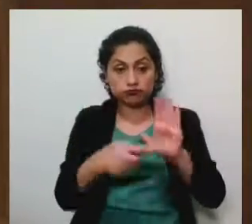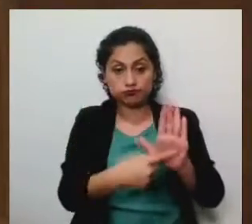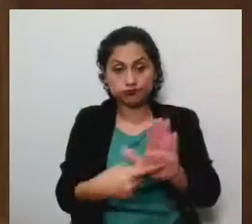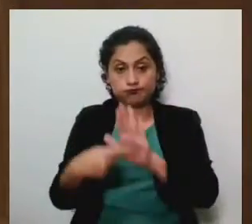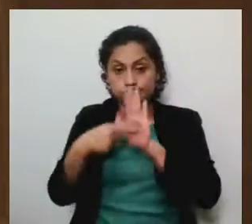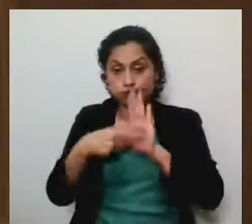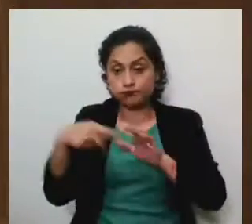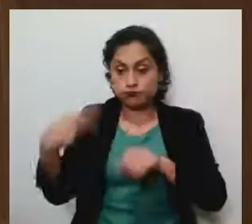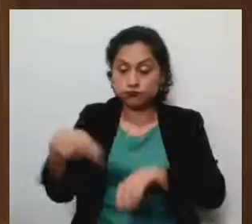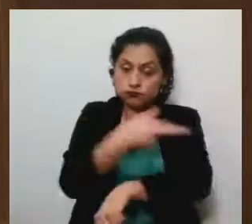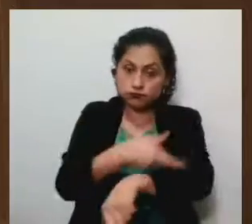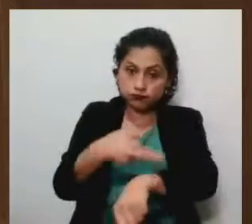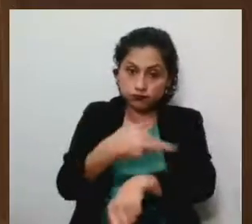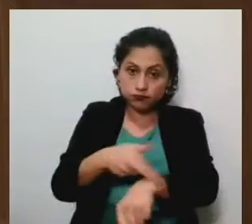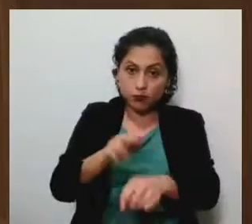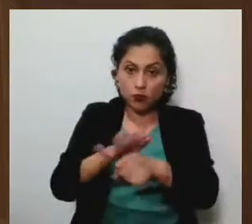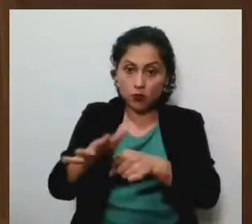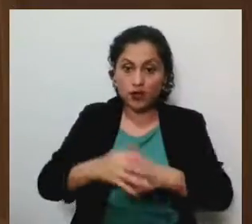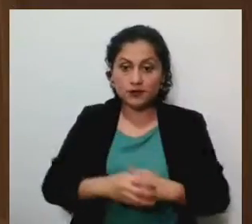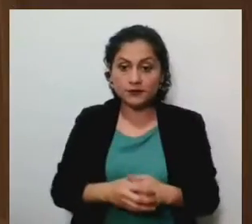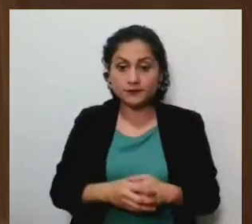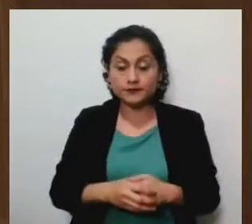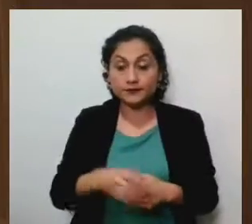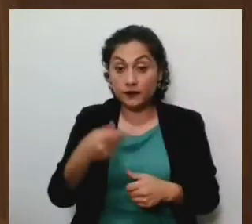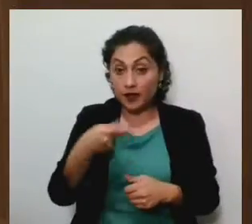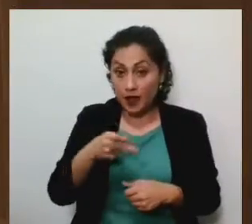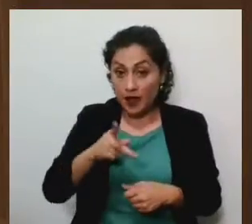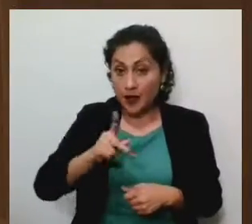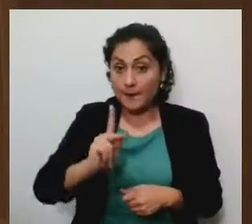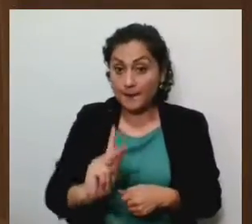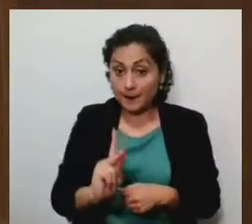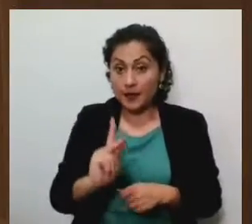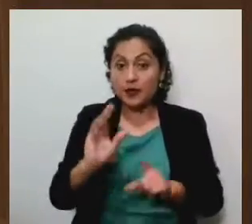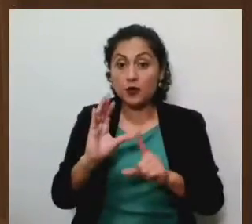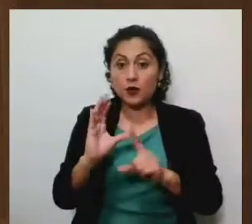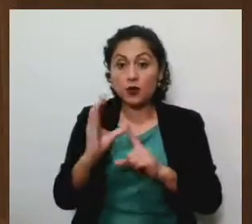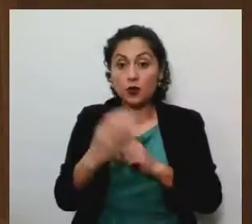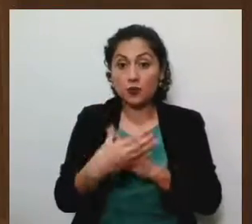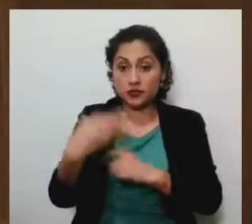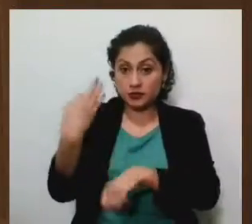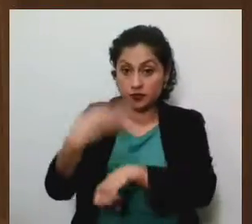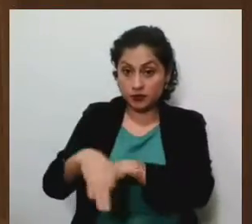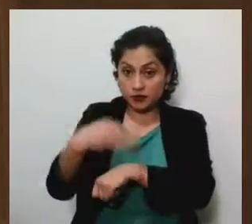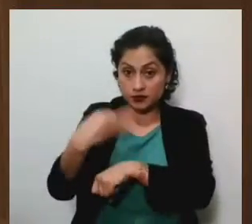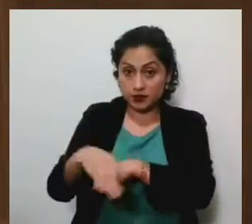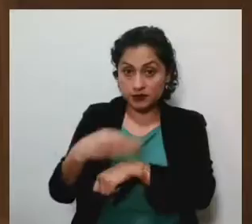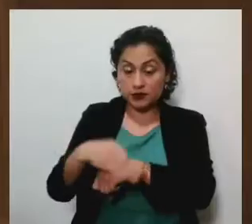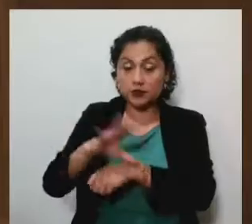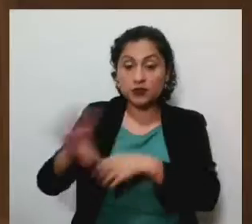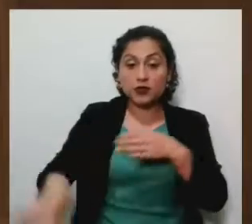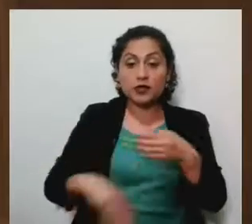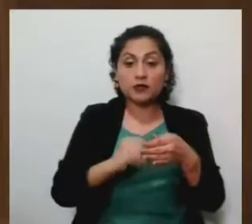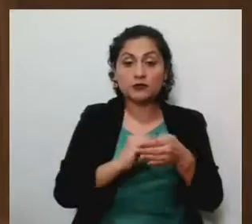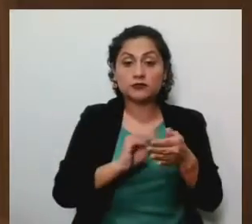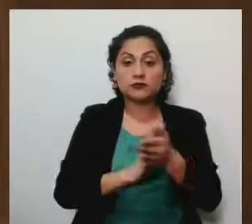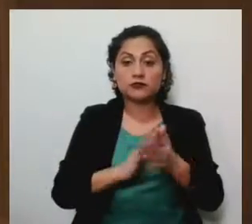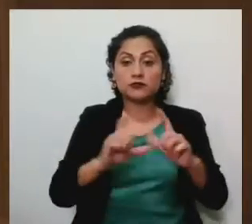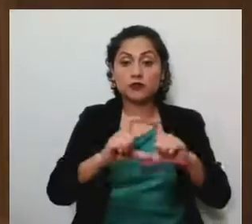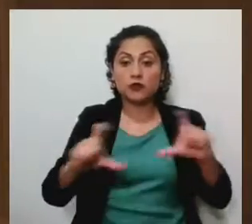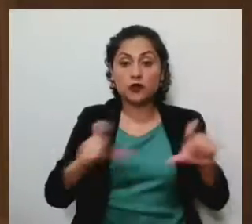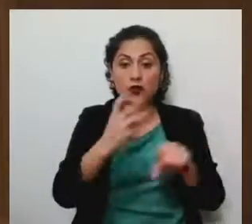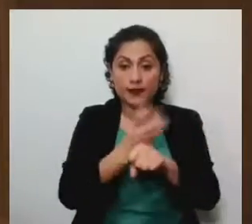realizadas. Sin embargo, en el caso de las comisiones transitorias, se adiciona un tercer párrafo a dicho artículo para